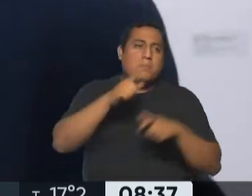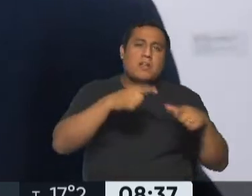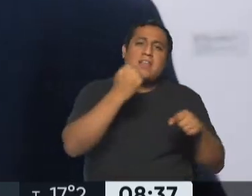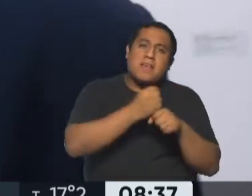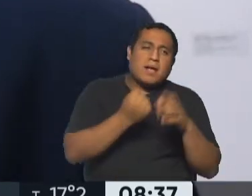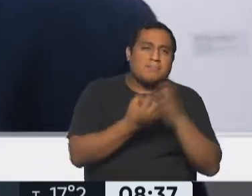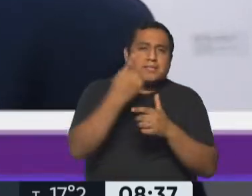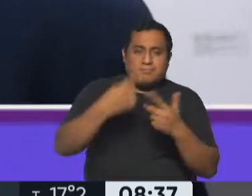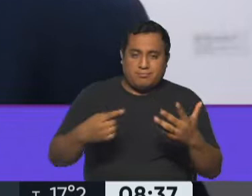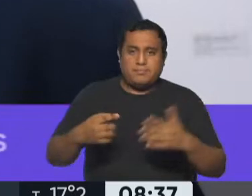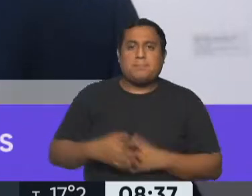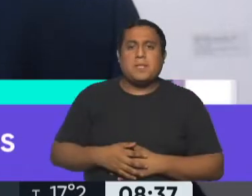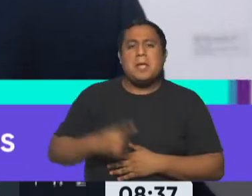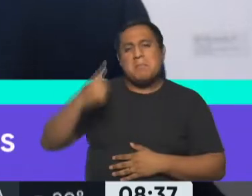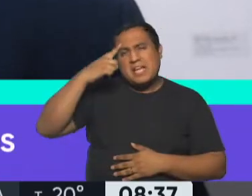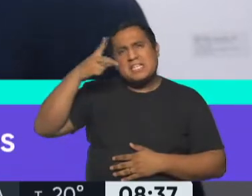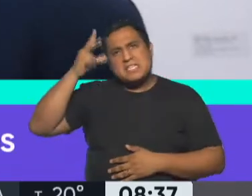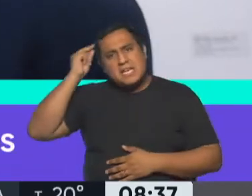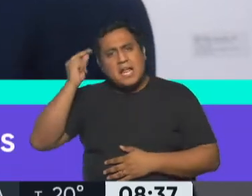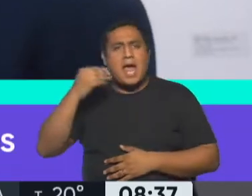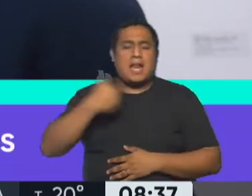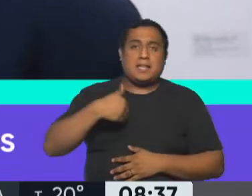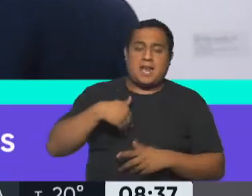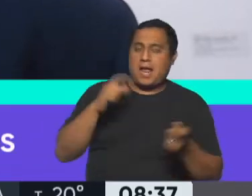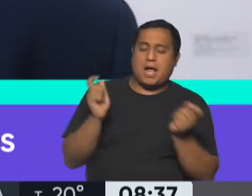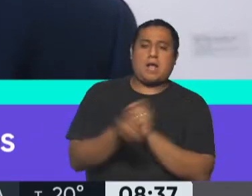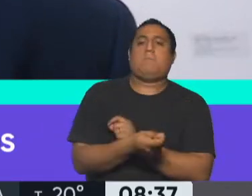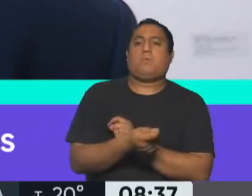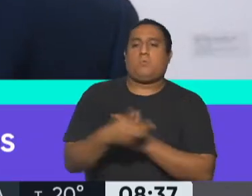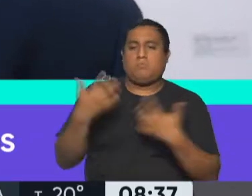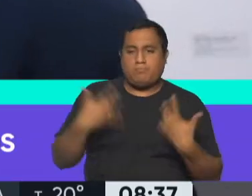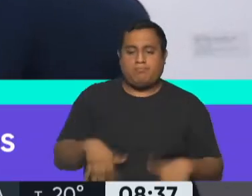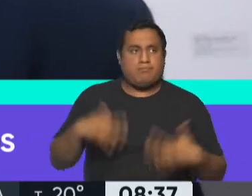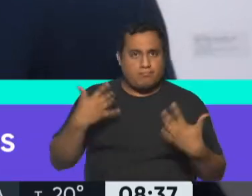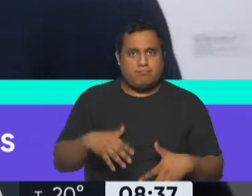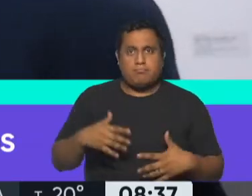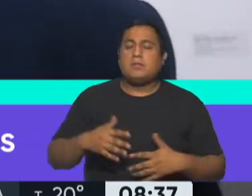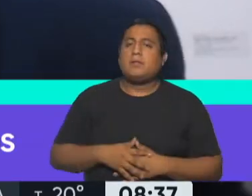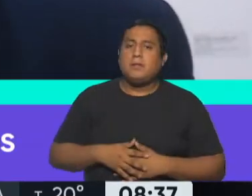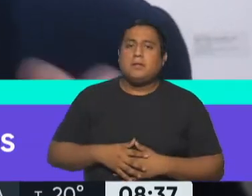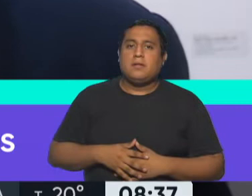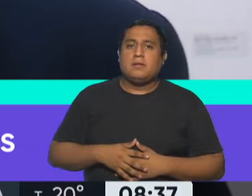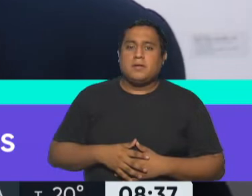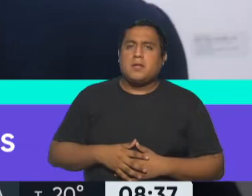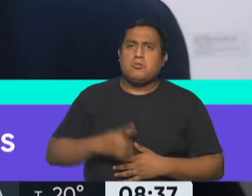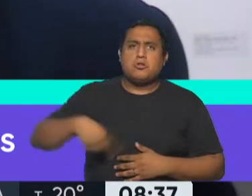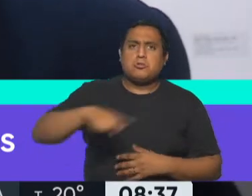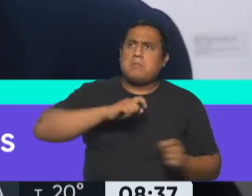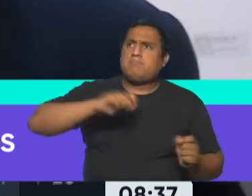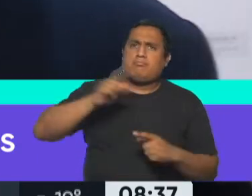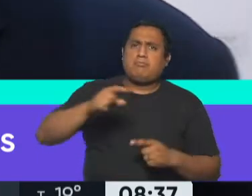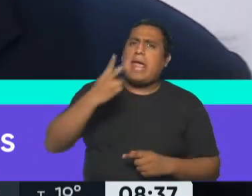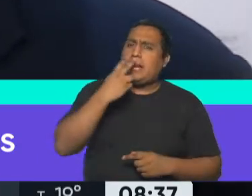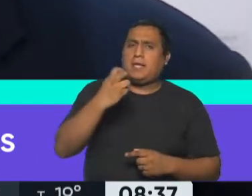qué no pensar que Chile y Argentina, en este cambio brusco que estamos haciendo y impulsando de nuestra matriz energética, seamos exportadores de energías